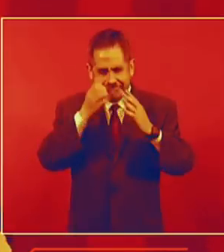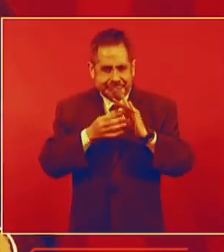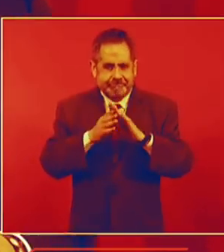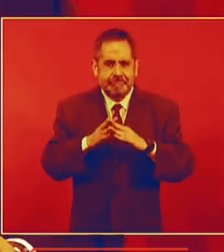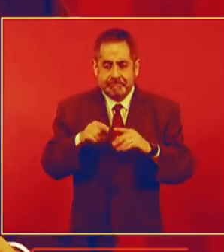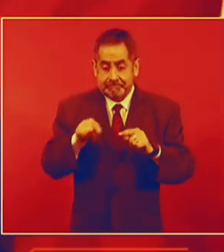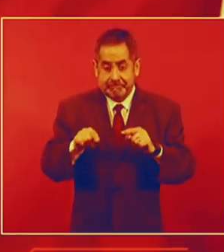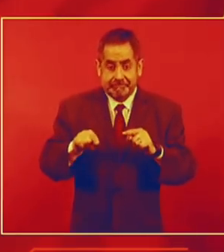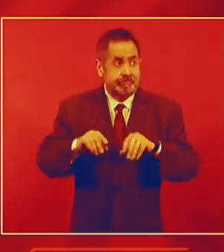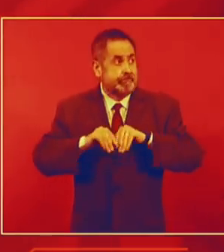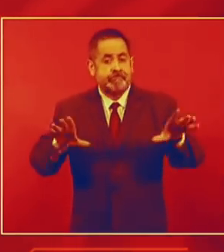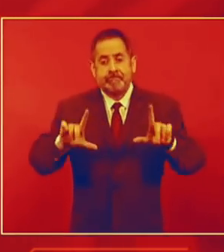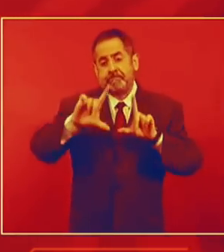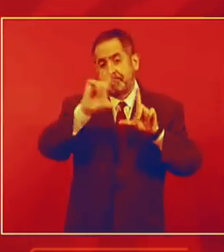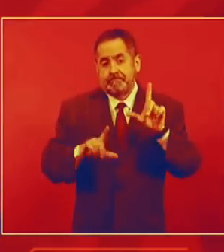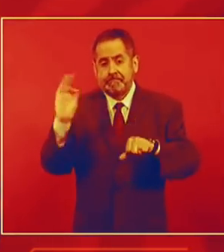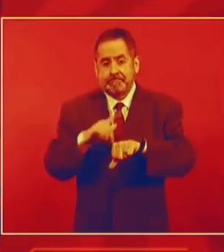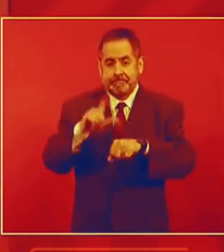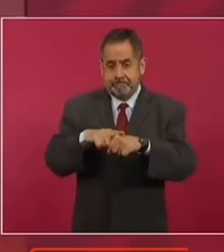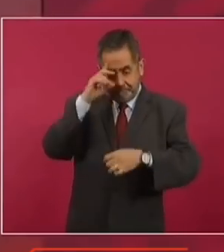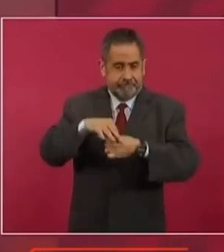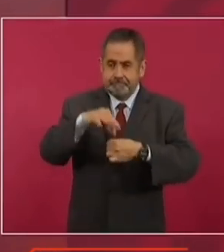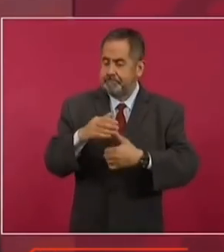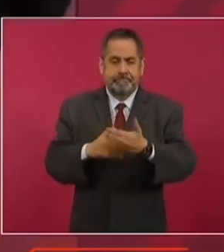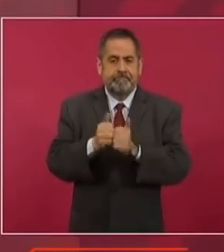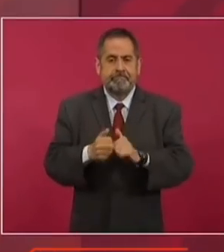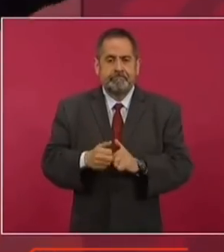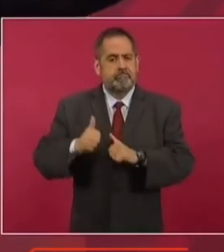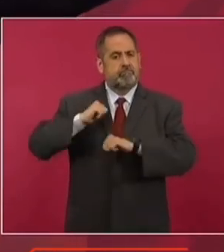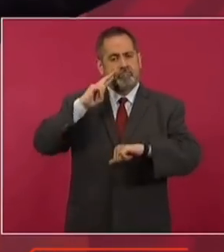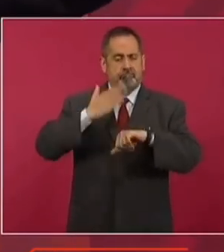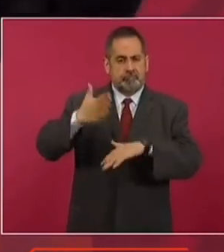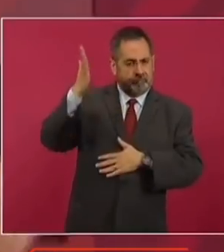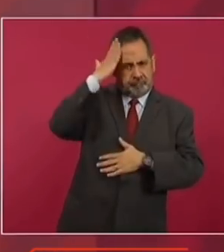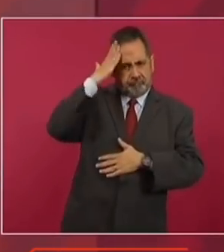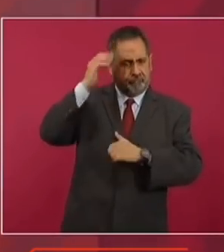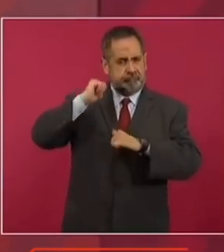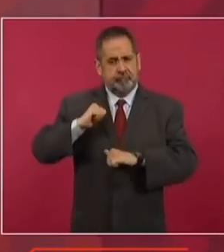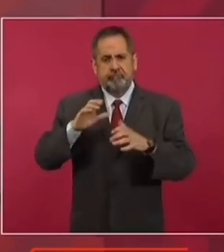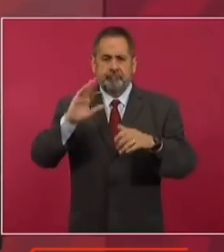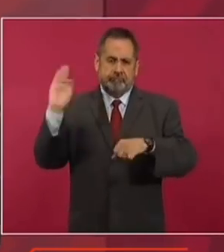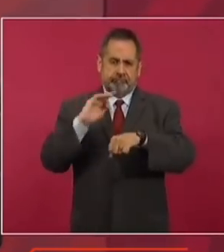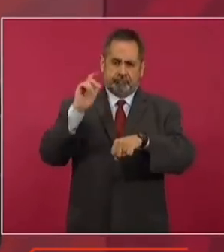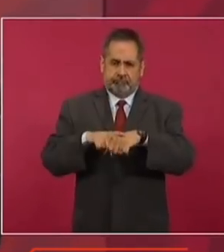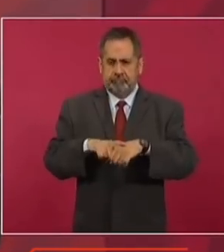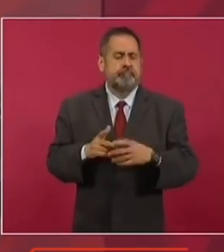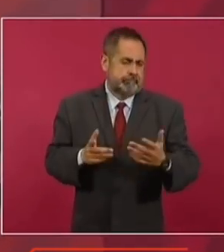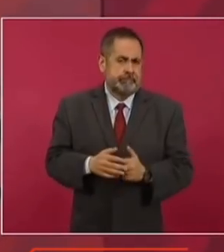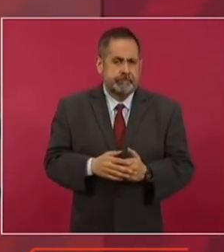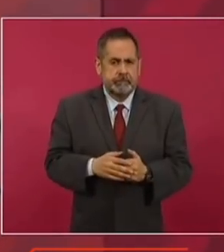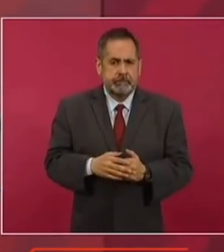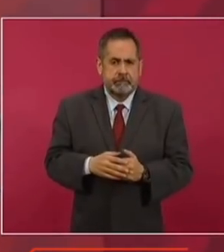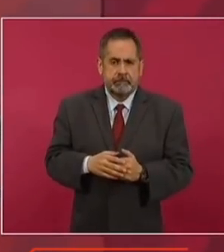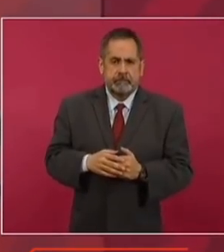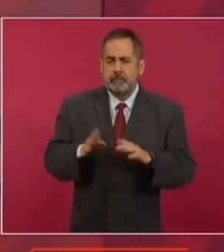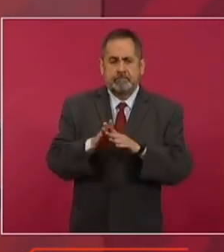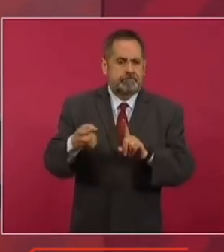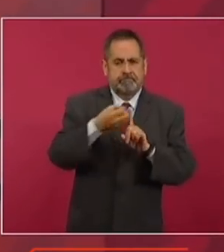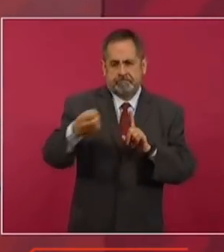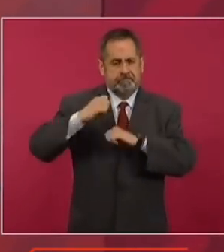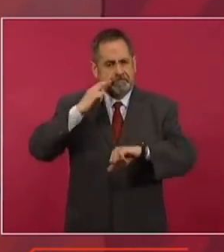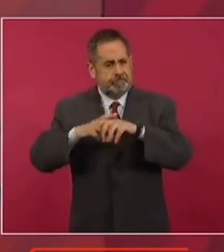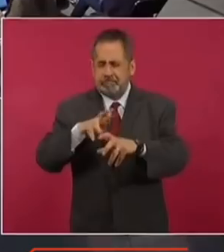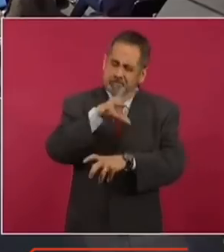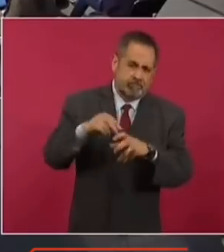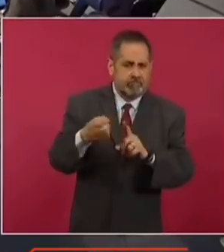que se federalice el proceso electoral. Que sea un órgano federalizado y que lleve a cabo todas las